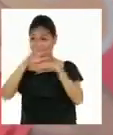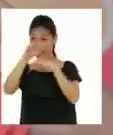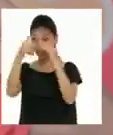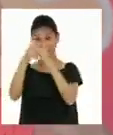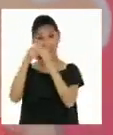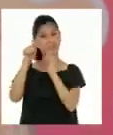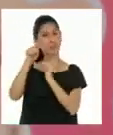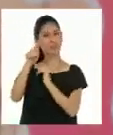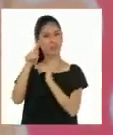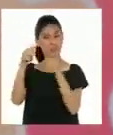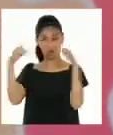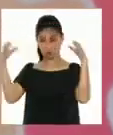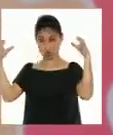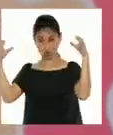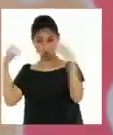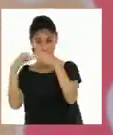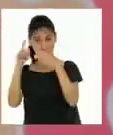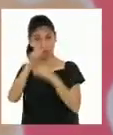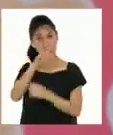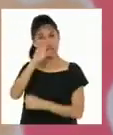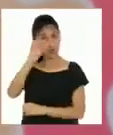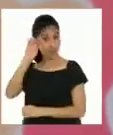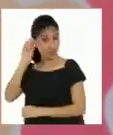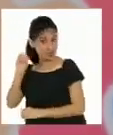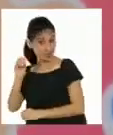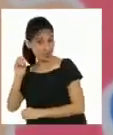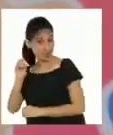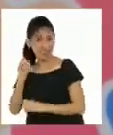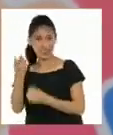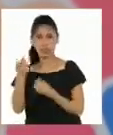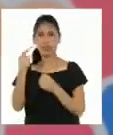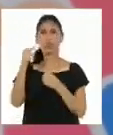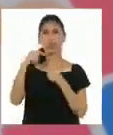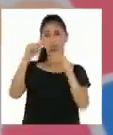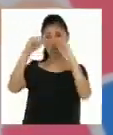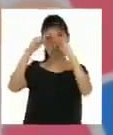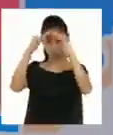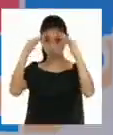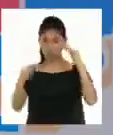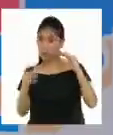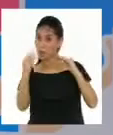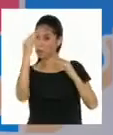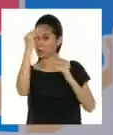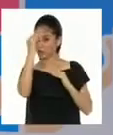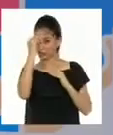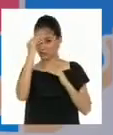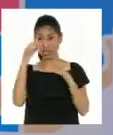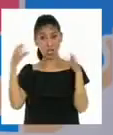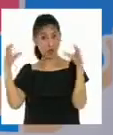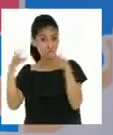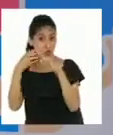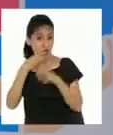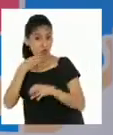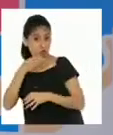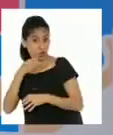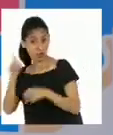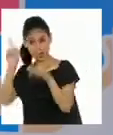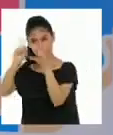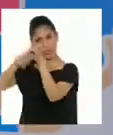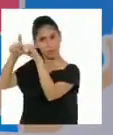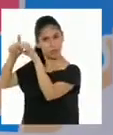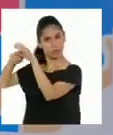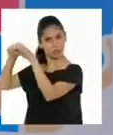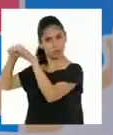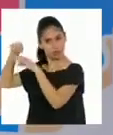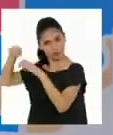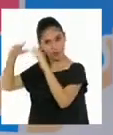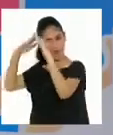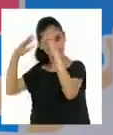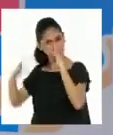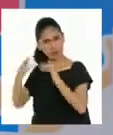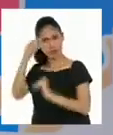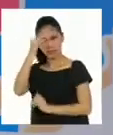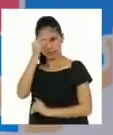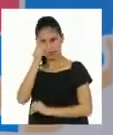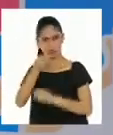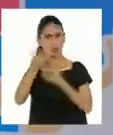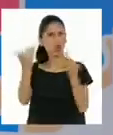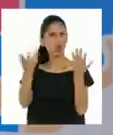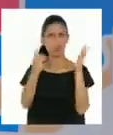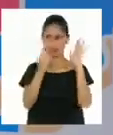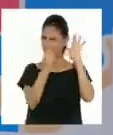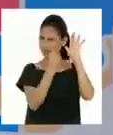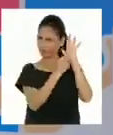que conformamos la comunidad de Aprendo en Casa en este set. ¿Cómo vamos a seleccionar la muestra? ¿Con